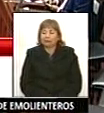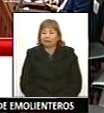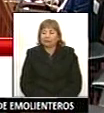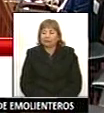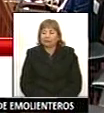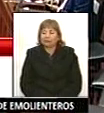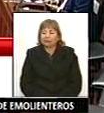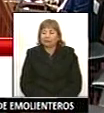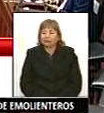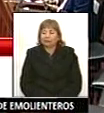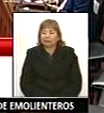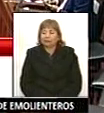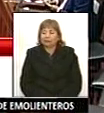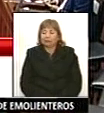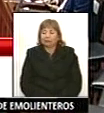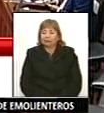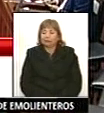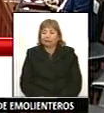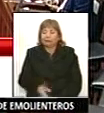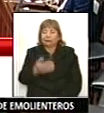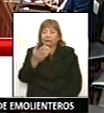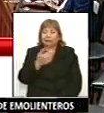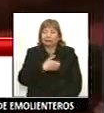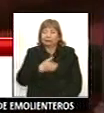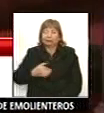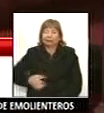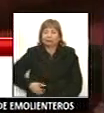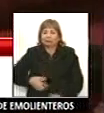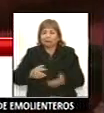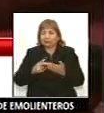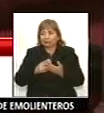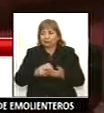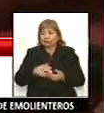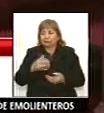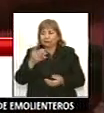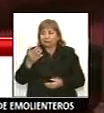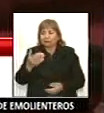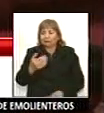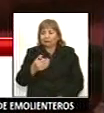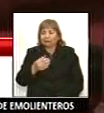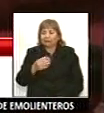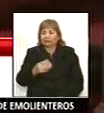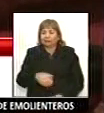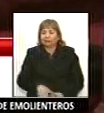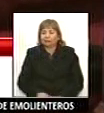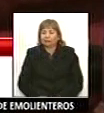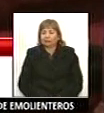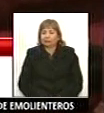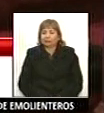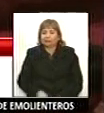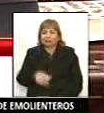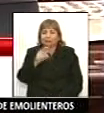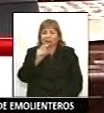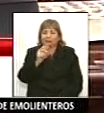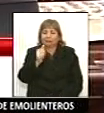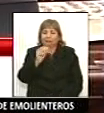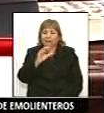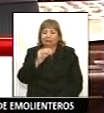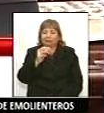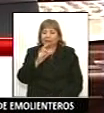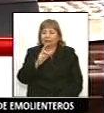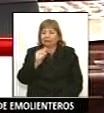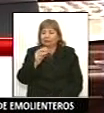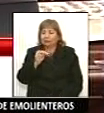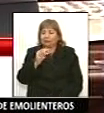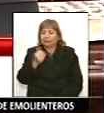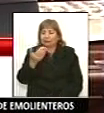Ya, un minuto. Presidente, me pide una interrupción la colega Takayama. Congresista